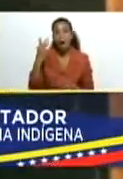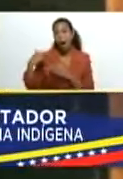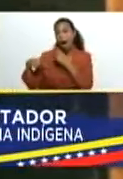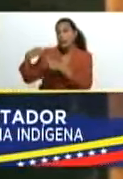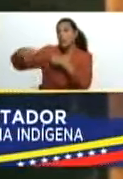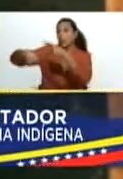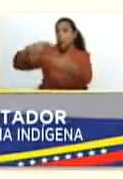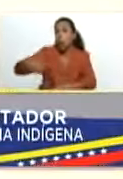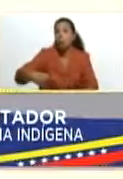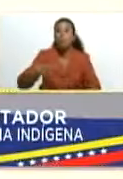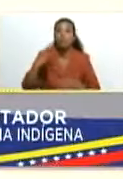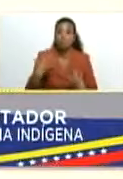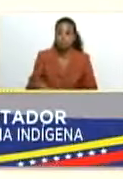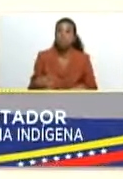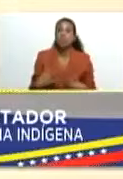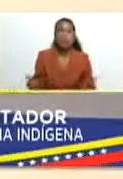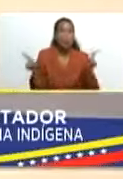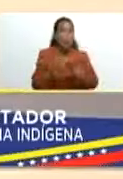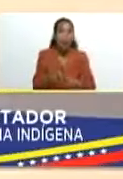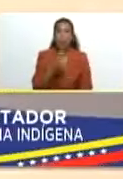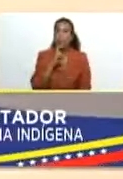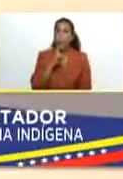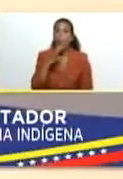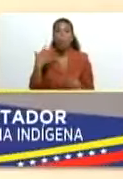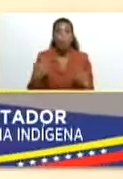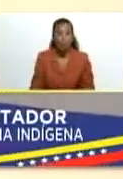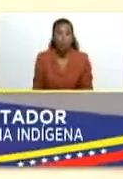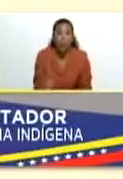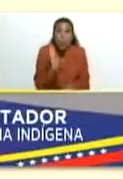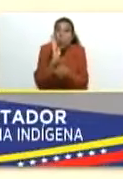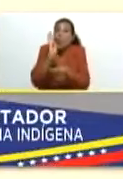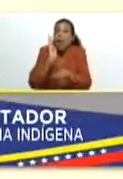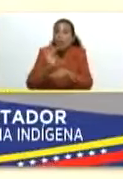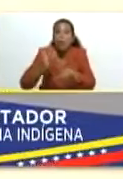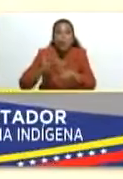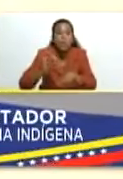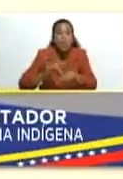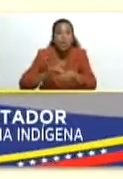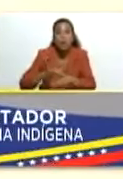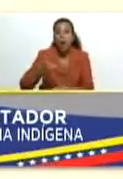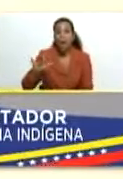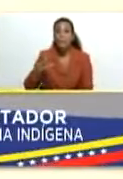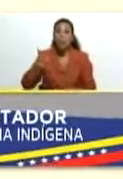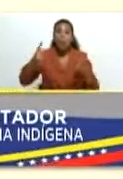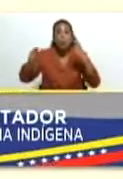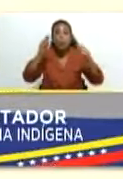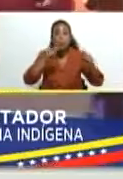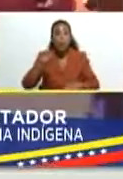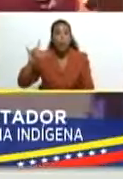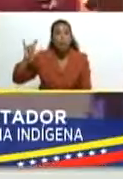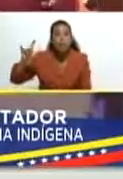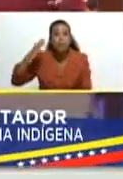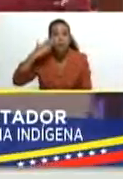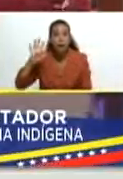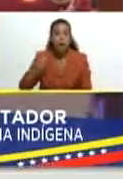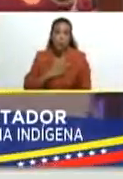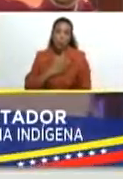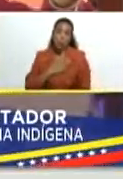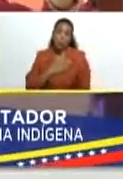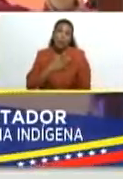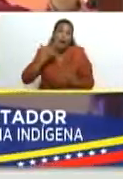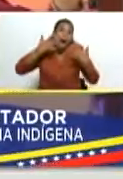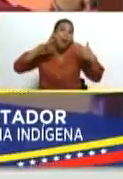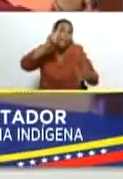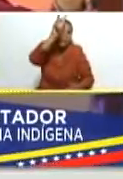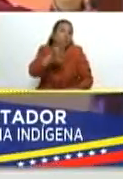afrovenezolanidad. Vale oro, yo hago mi esfuerzo, todos estos libros los publico en mis redes sociales, ¿ah?, y a alguien le llega, alguien